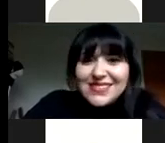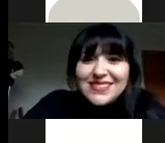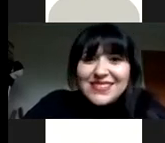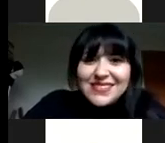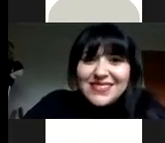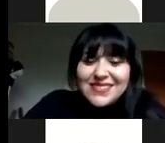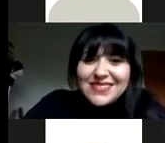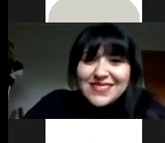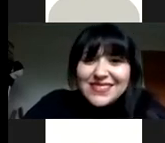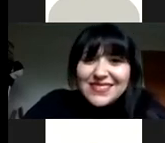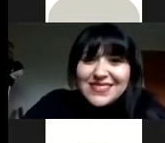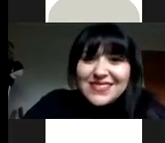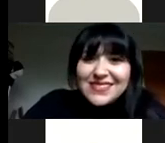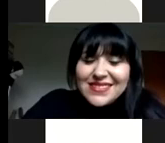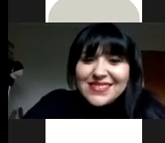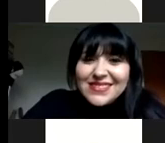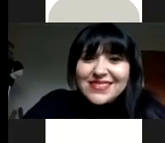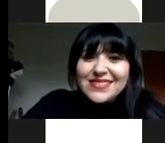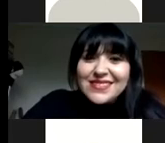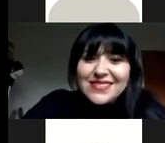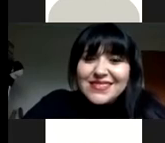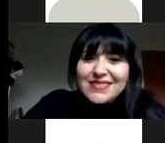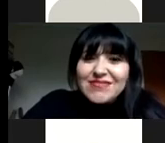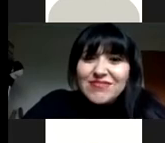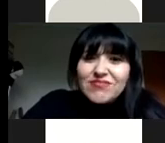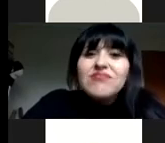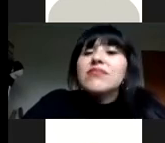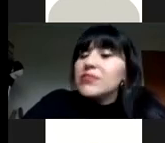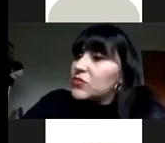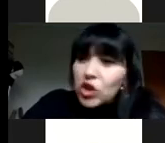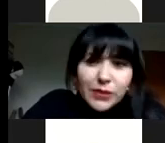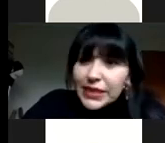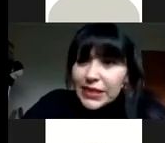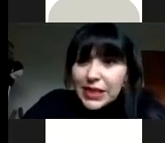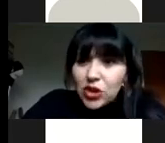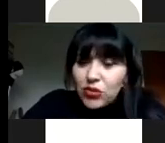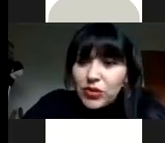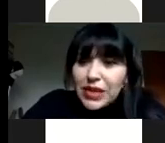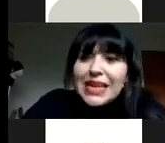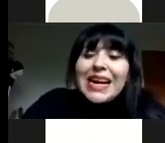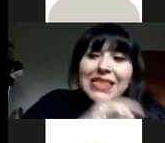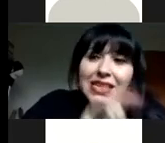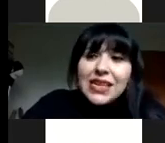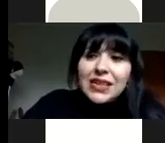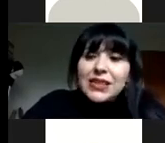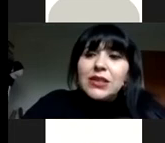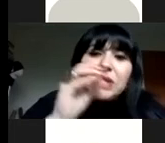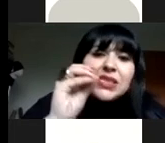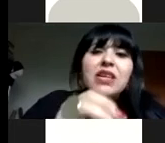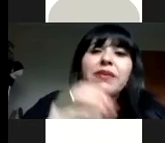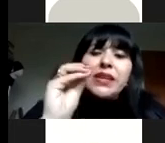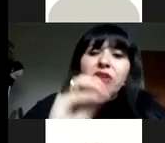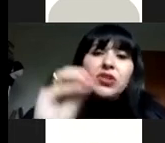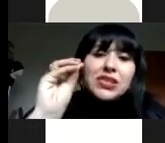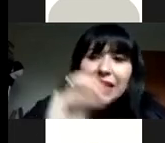Federico nos dice, dificultan la toma de decisiones y funciones cognitivas. Totalmente cierto. Altera mi